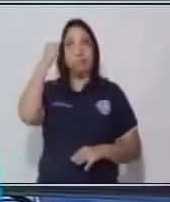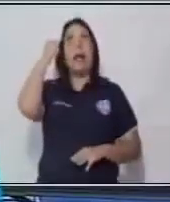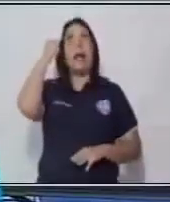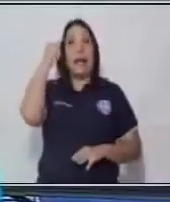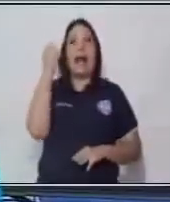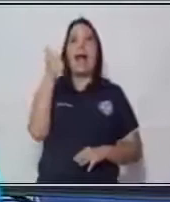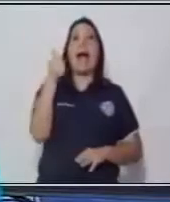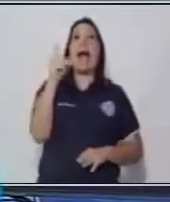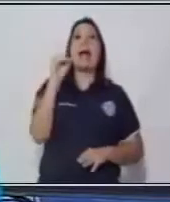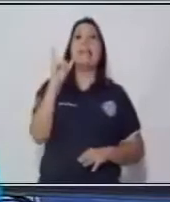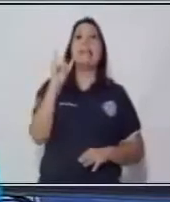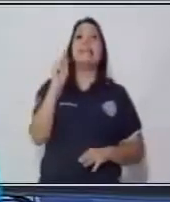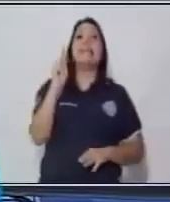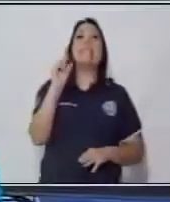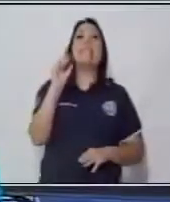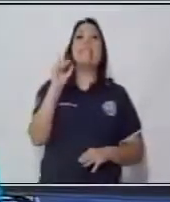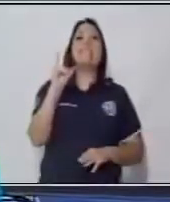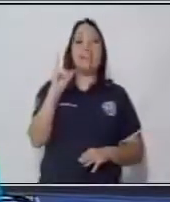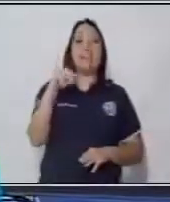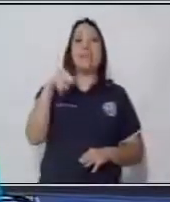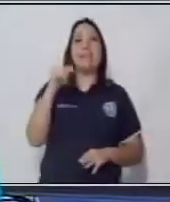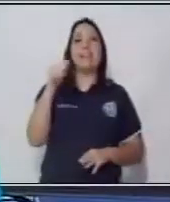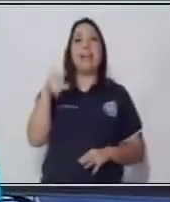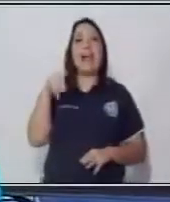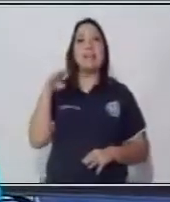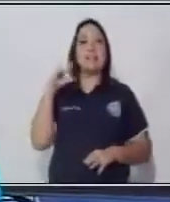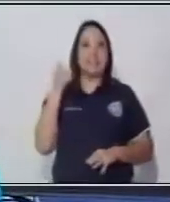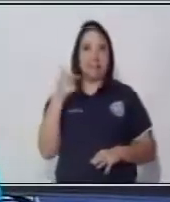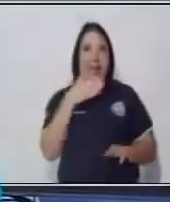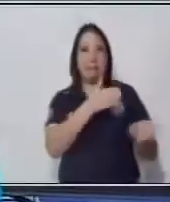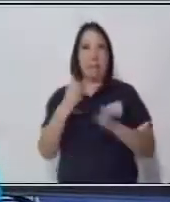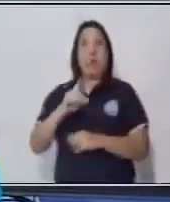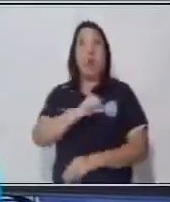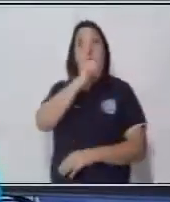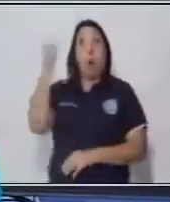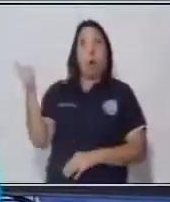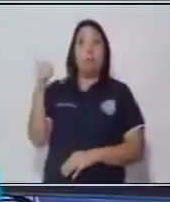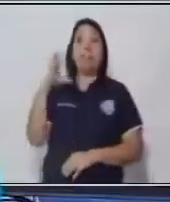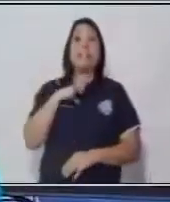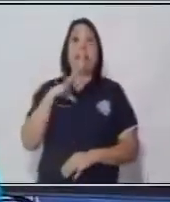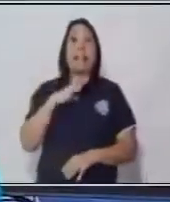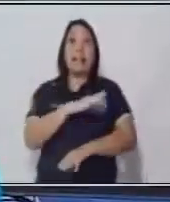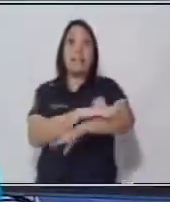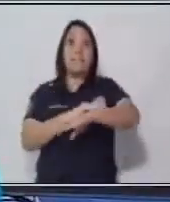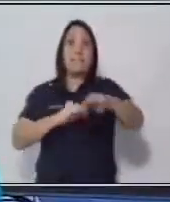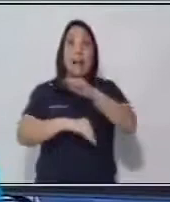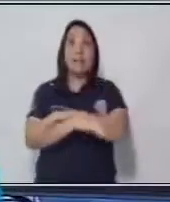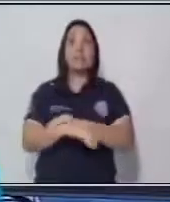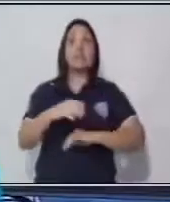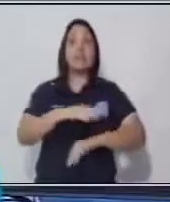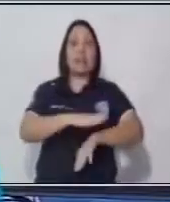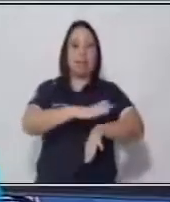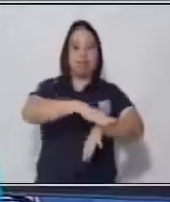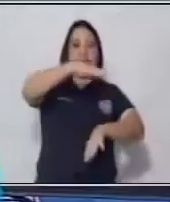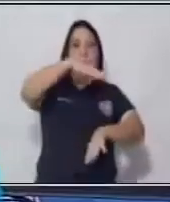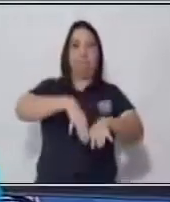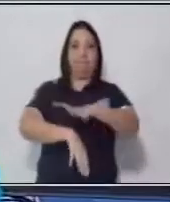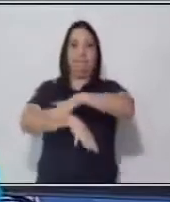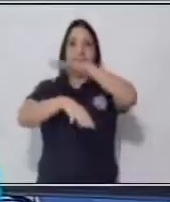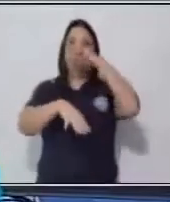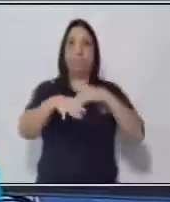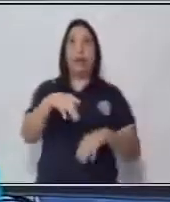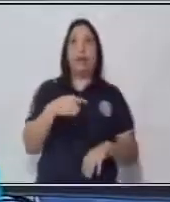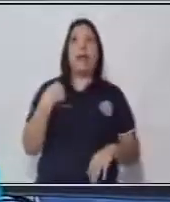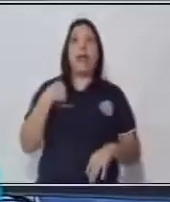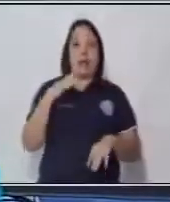adivinanza. Y en la siguiente nos dice, tiene brazos, tiene ventosas, en ellas te pegarás y no lo